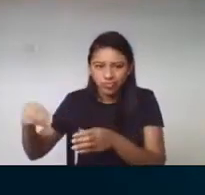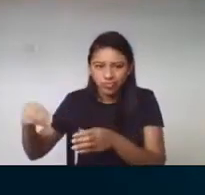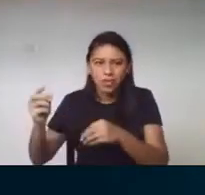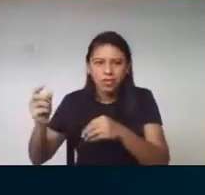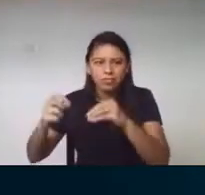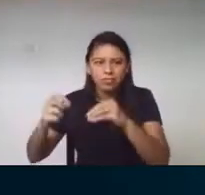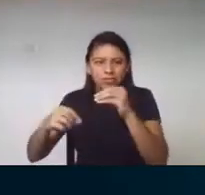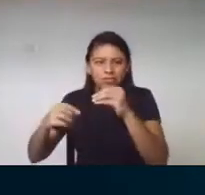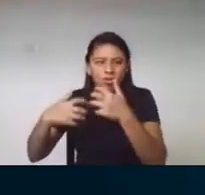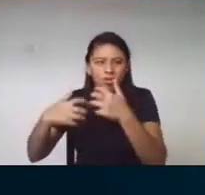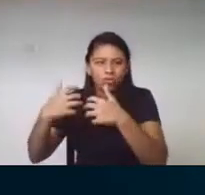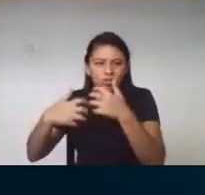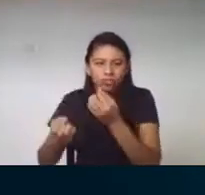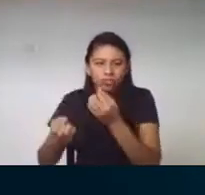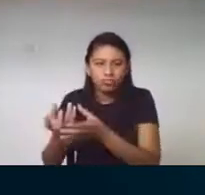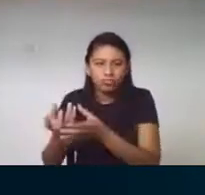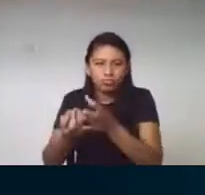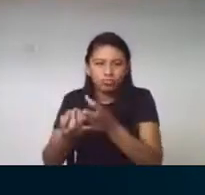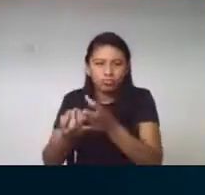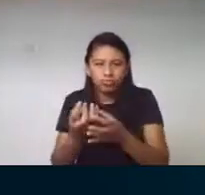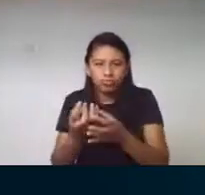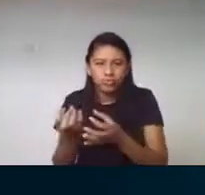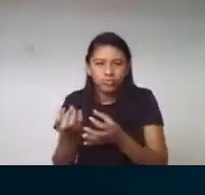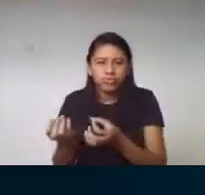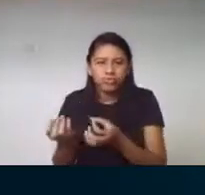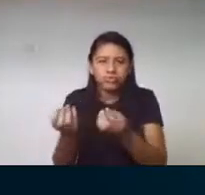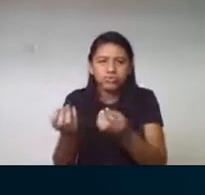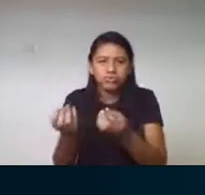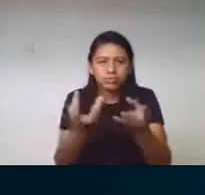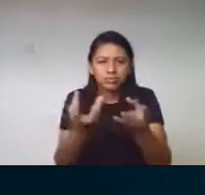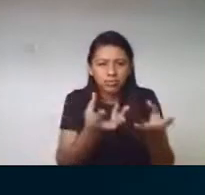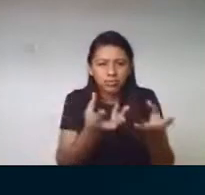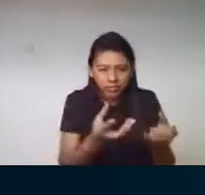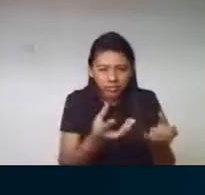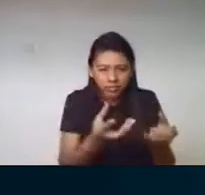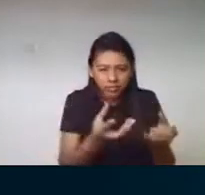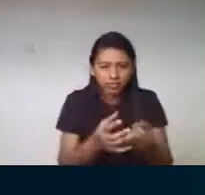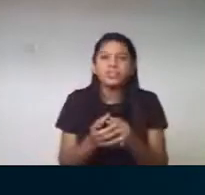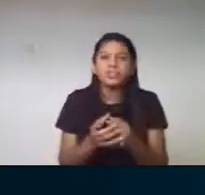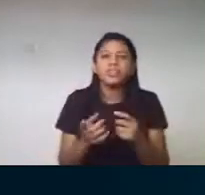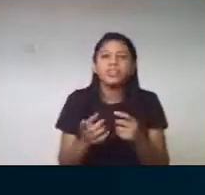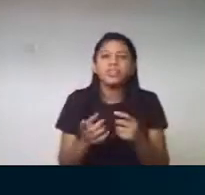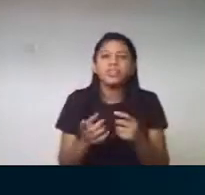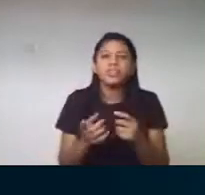tema sobre tratamiento de aguas. Aquí vemos un ejemplo.